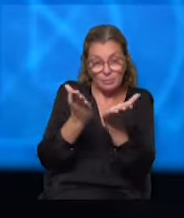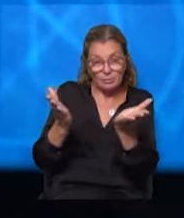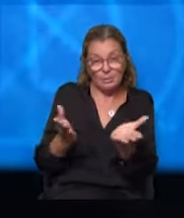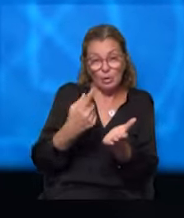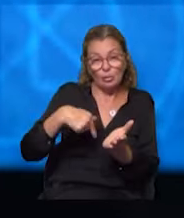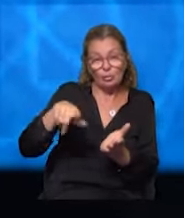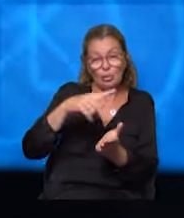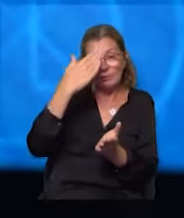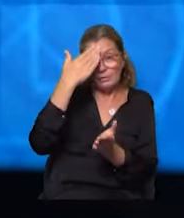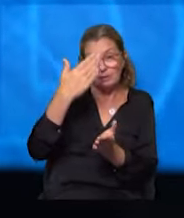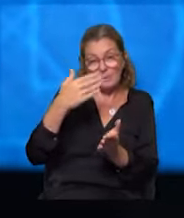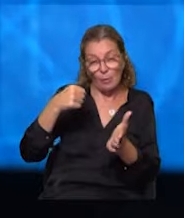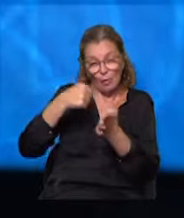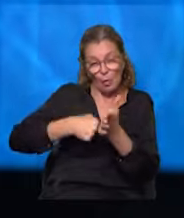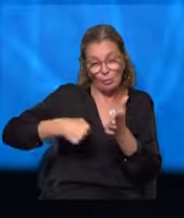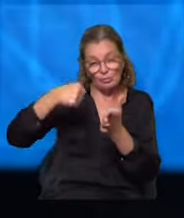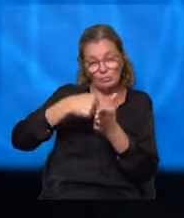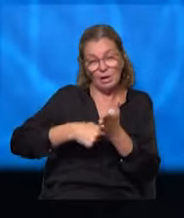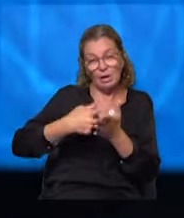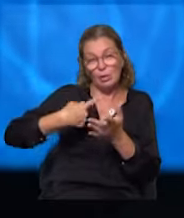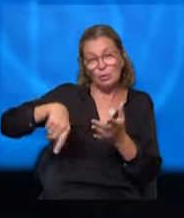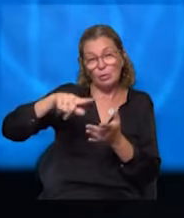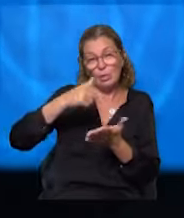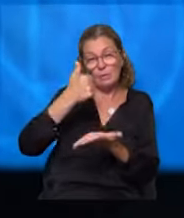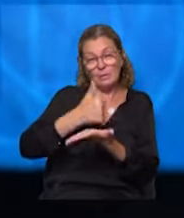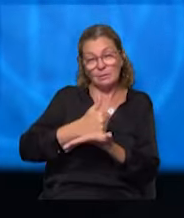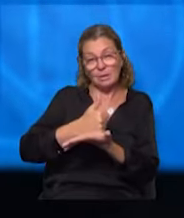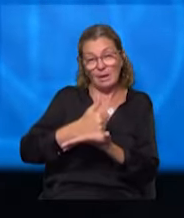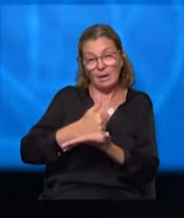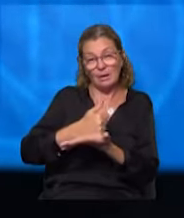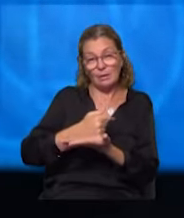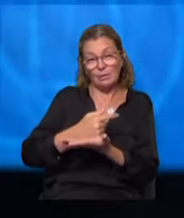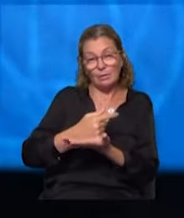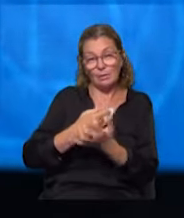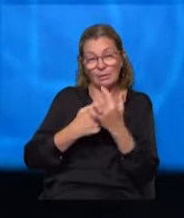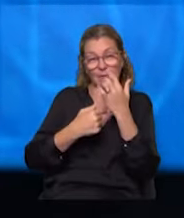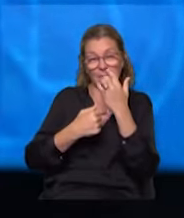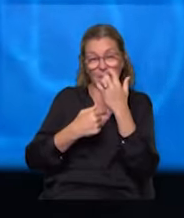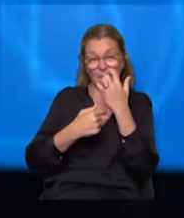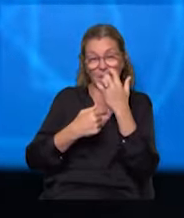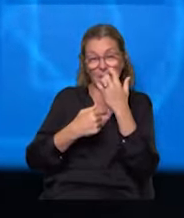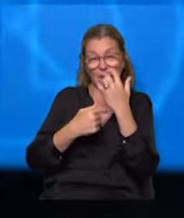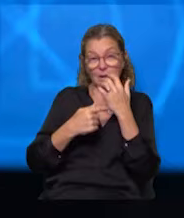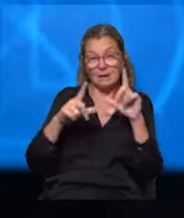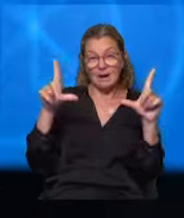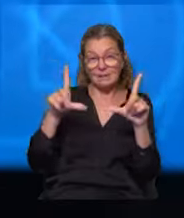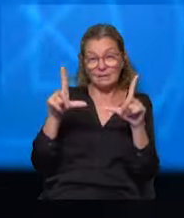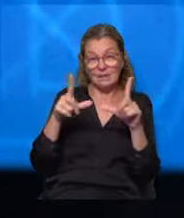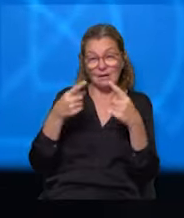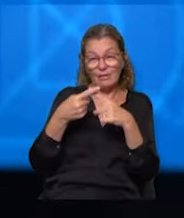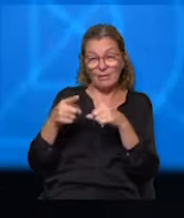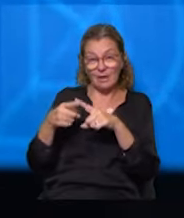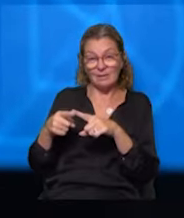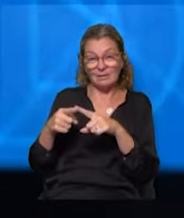todo el frente amplio va a dar esa batalla todos vamos a estar con nuestras caritas en la vía pública en la televisión en los